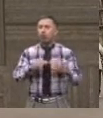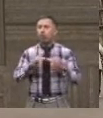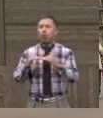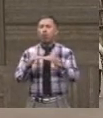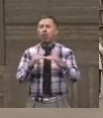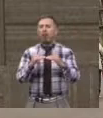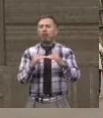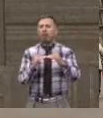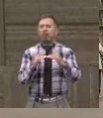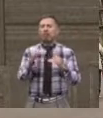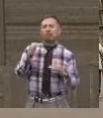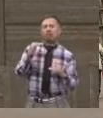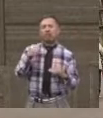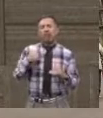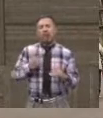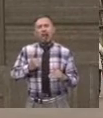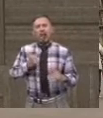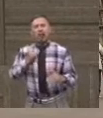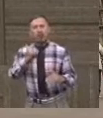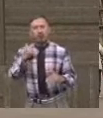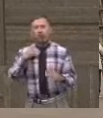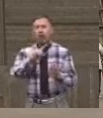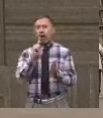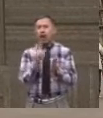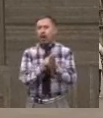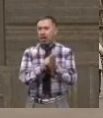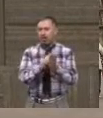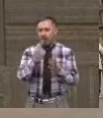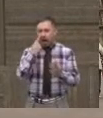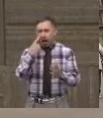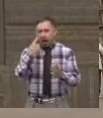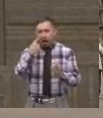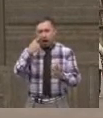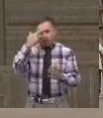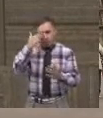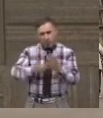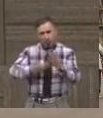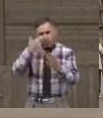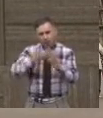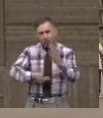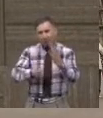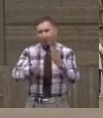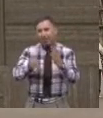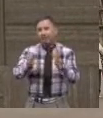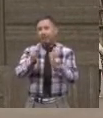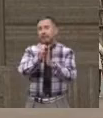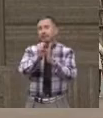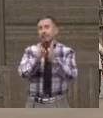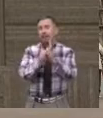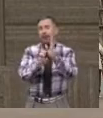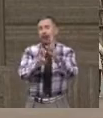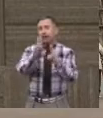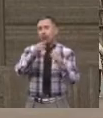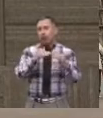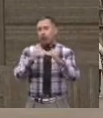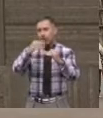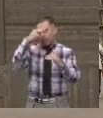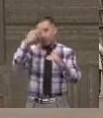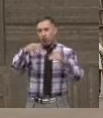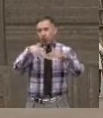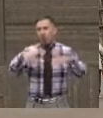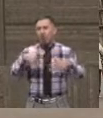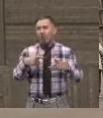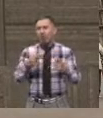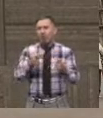la ley y por supuesto agrede el sistema democrático de México. Hoy habría